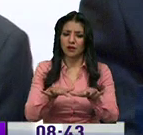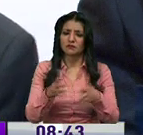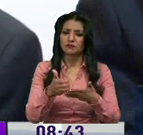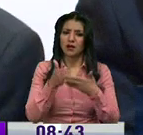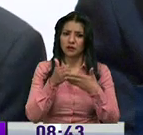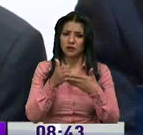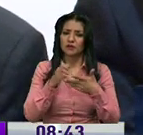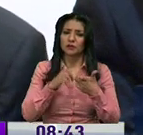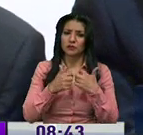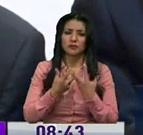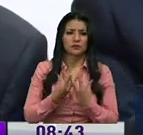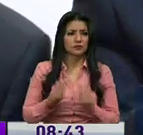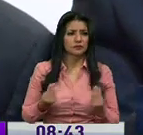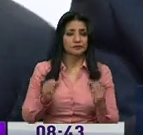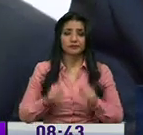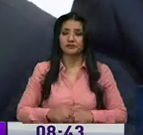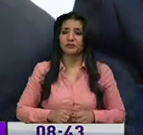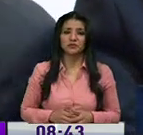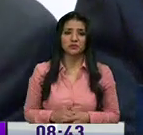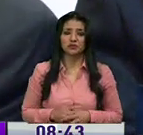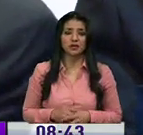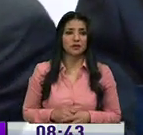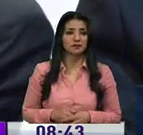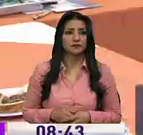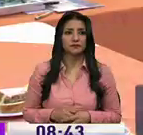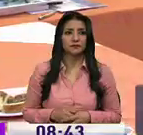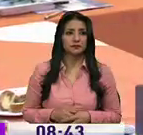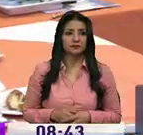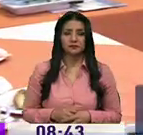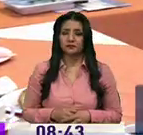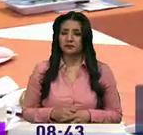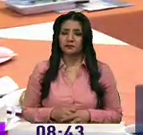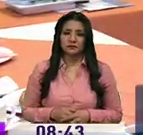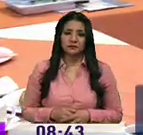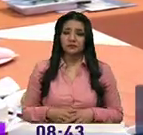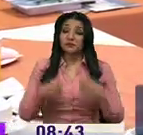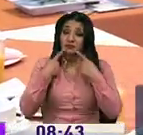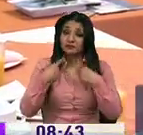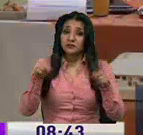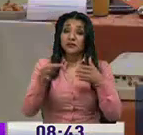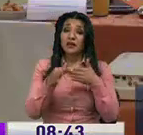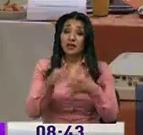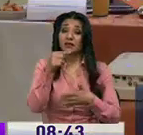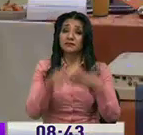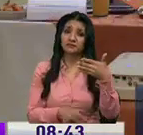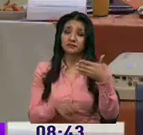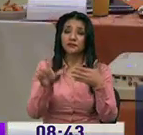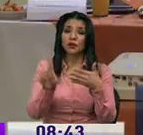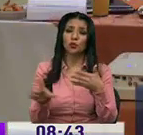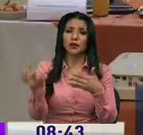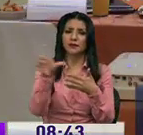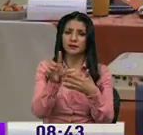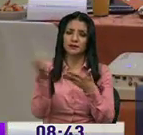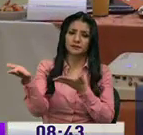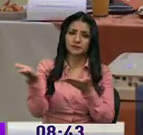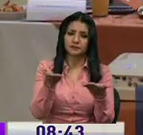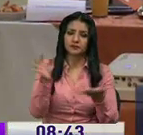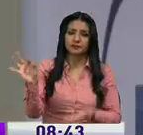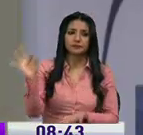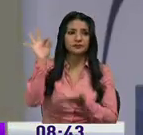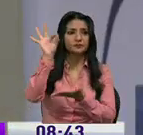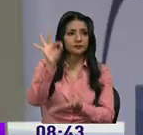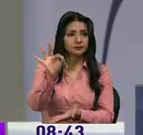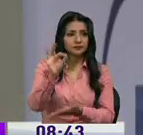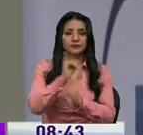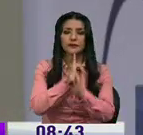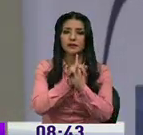defensores públicos con la finalidad de que puedan dar un mejor servicio. El acto de lanzamiento de la guía se desarrolló este lunes con la presencia de representantes de